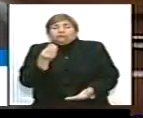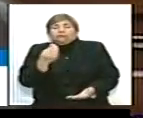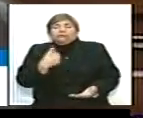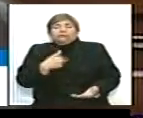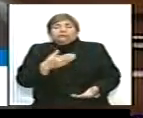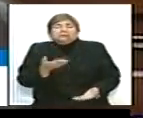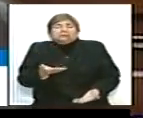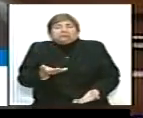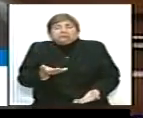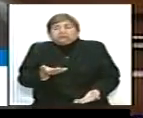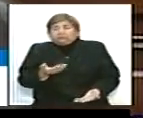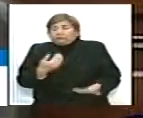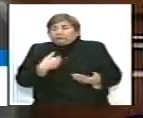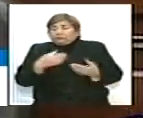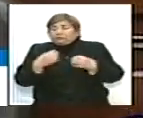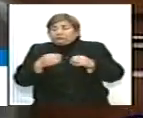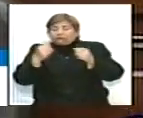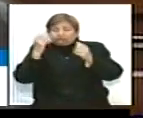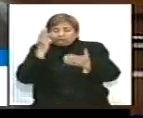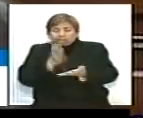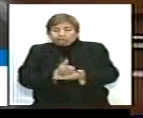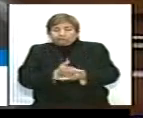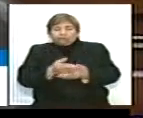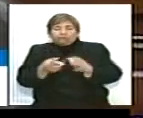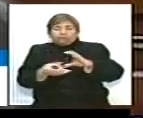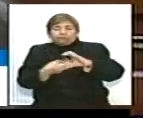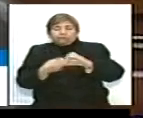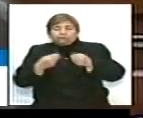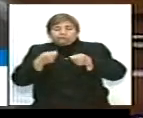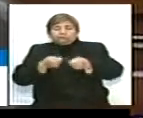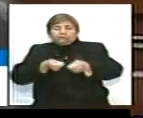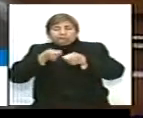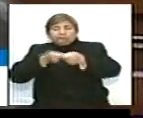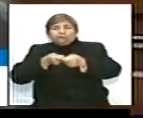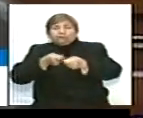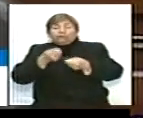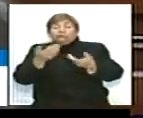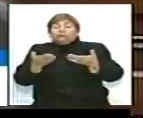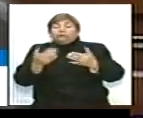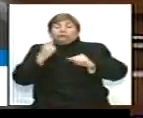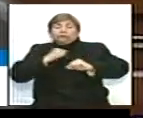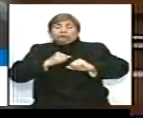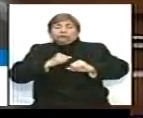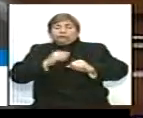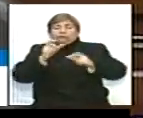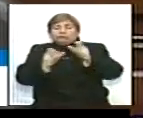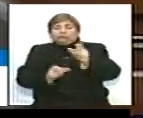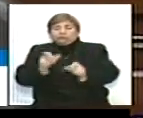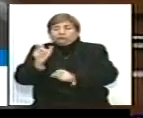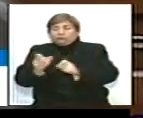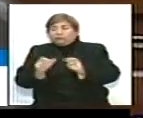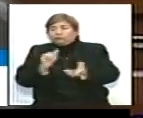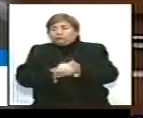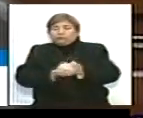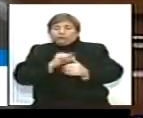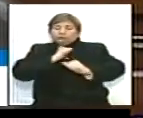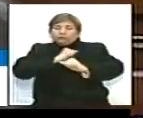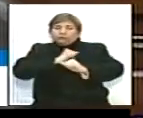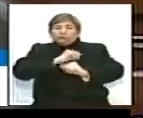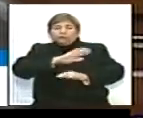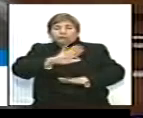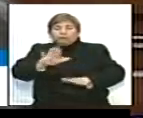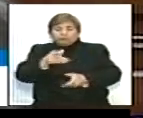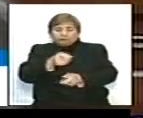querer pretender imponer un proyecto minero a la fuerza, cuando había una oposición de parte de una población que defendía su